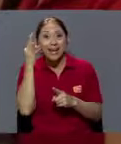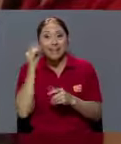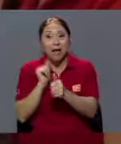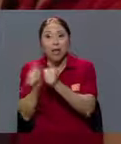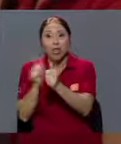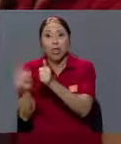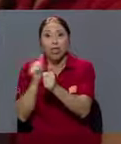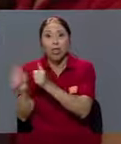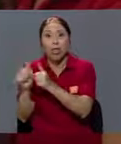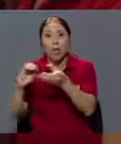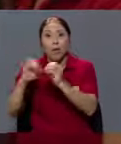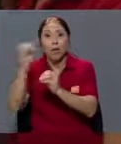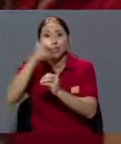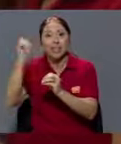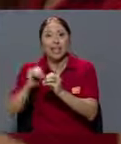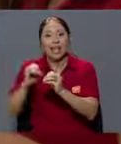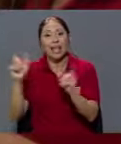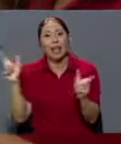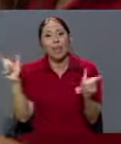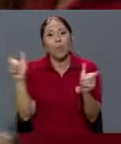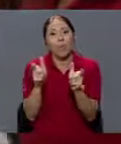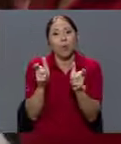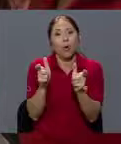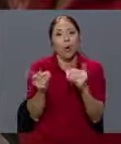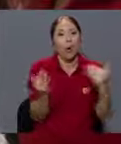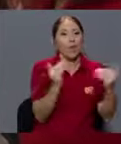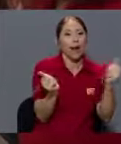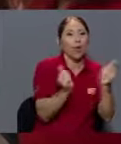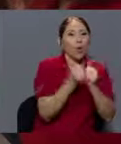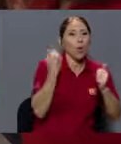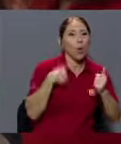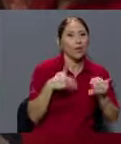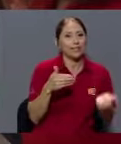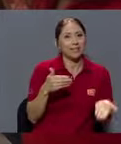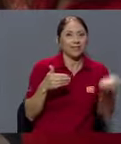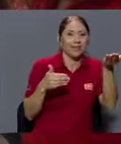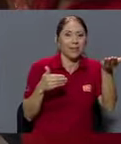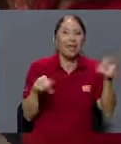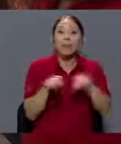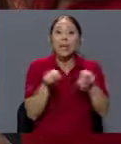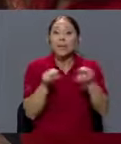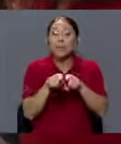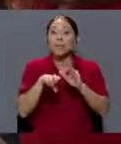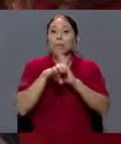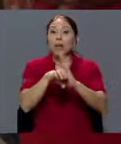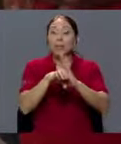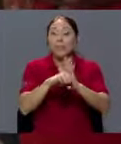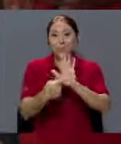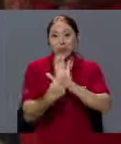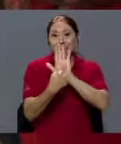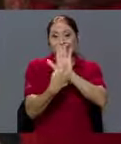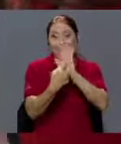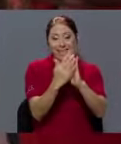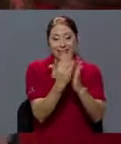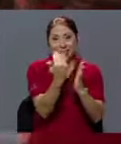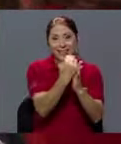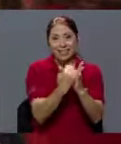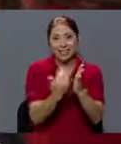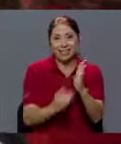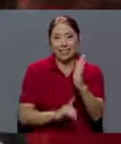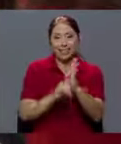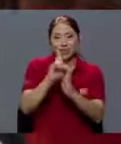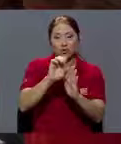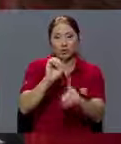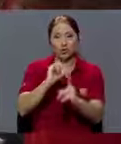que entre hombres. Y así hemos encontrado otros datos interesantes, por ejemplo, la relación que hay con el índice de desarrollo social, ¿verdad?